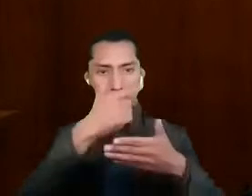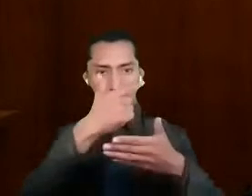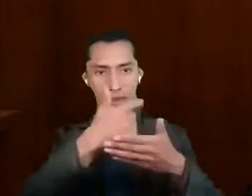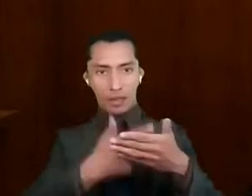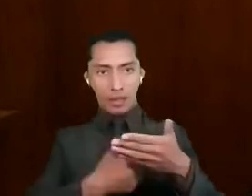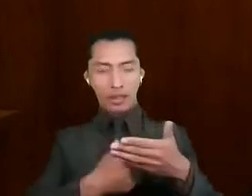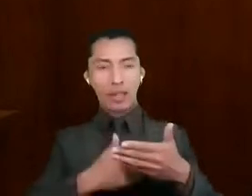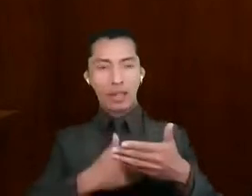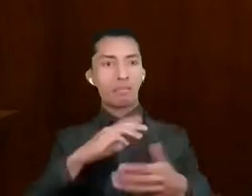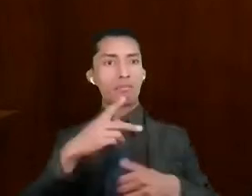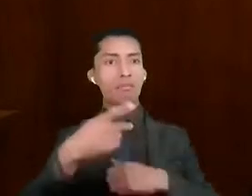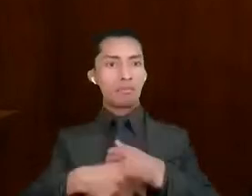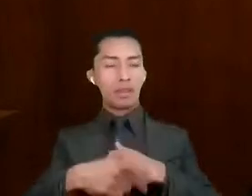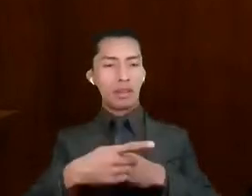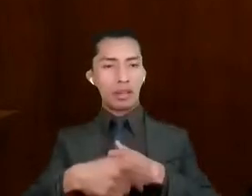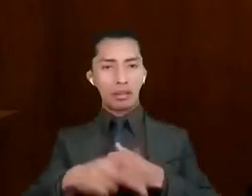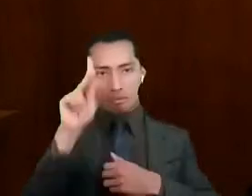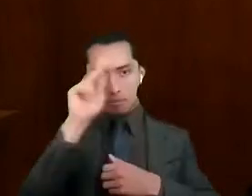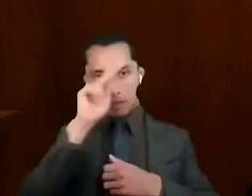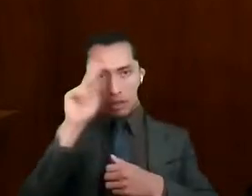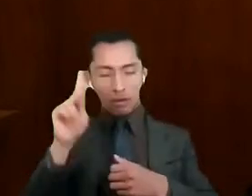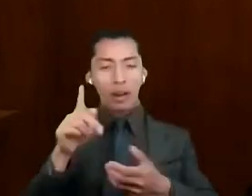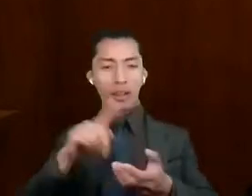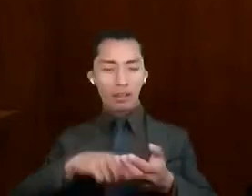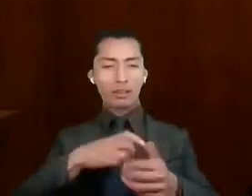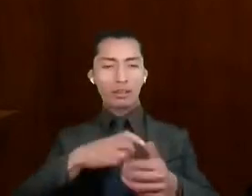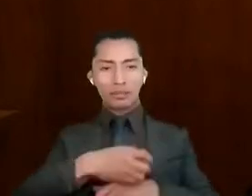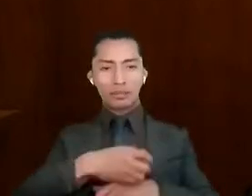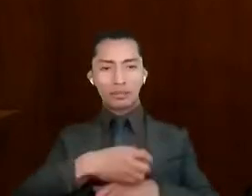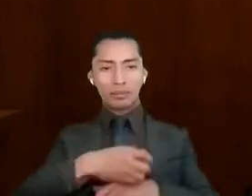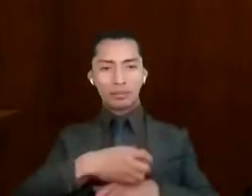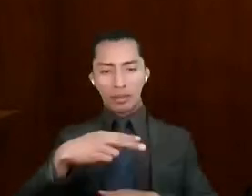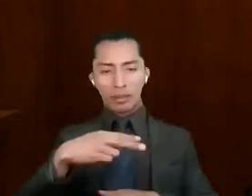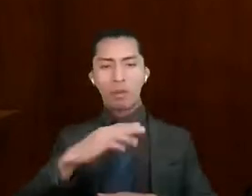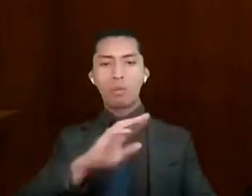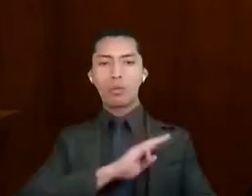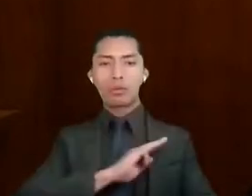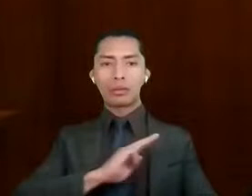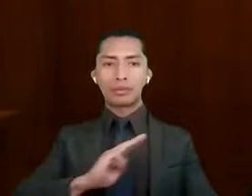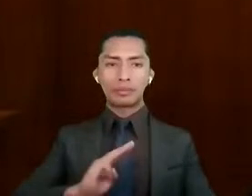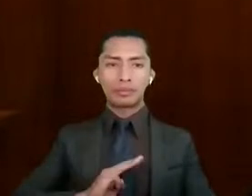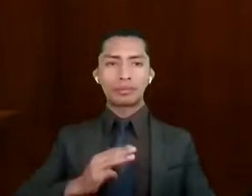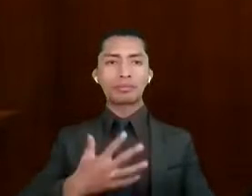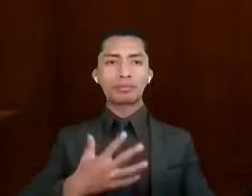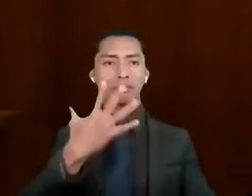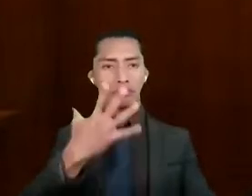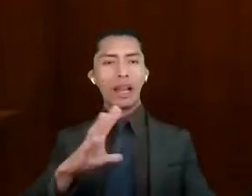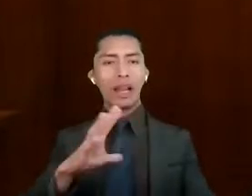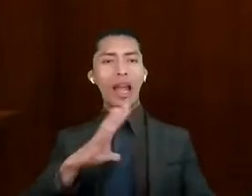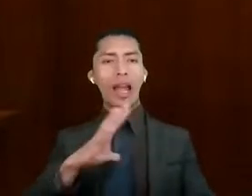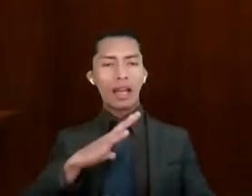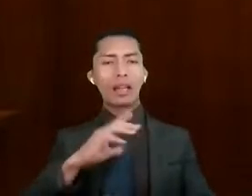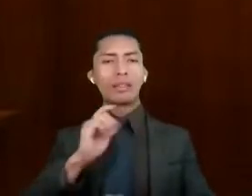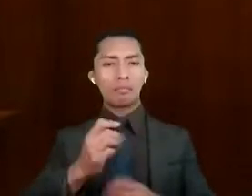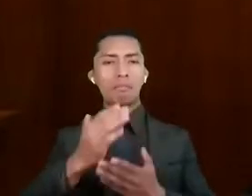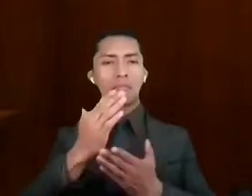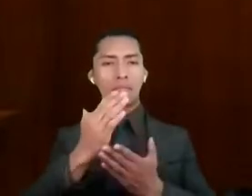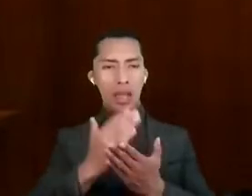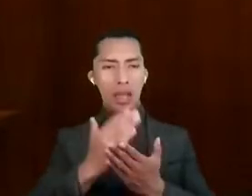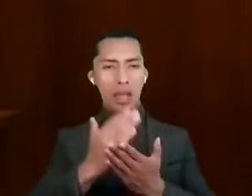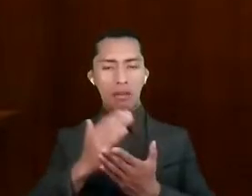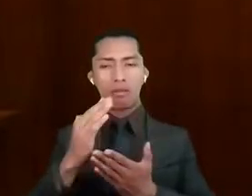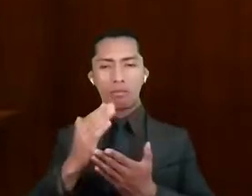entidad. En 5 municipios se presentó una tendencia conjunta a la baja con el menos 8. En